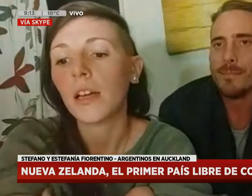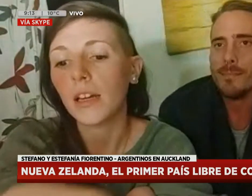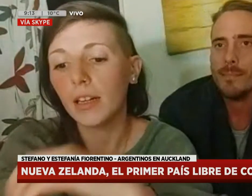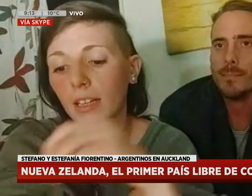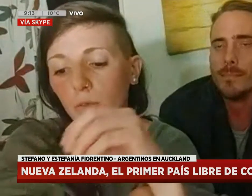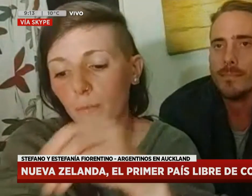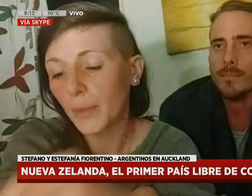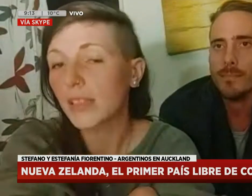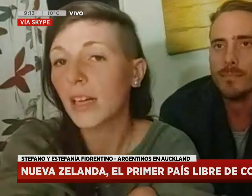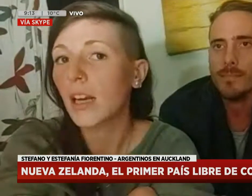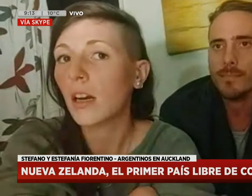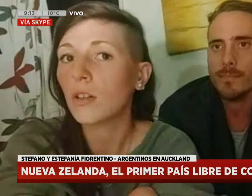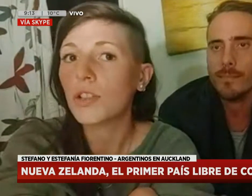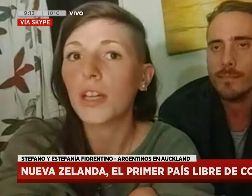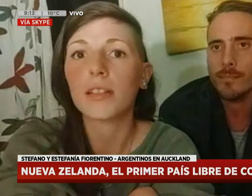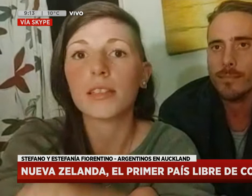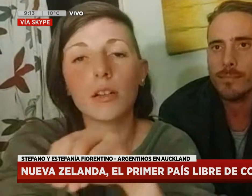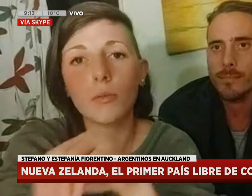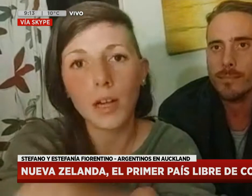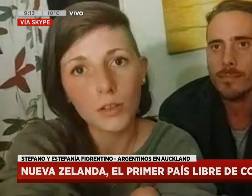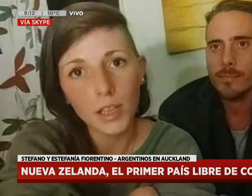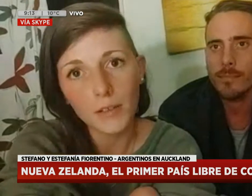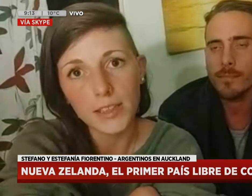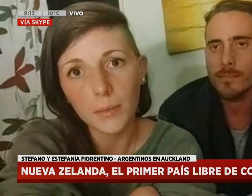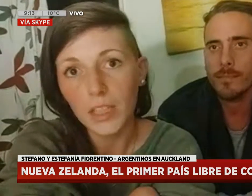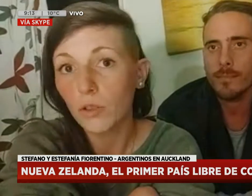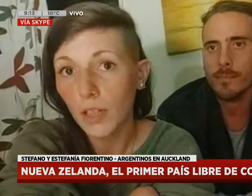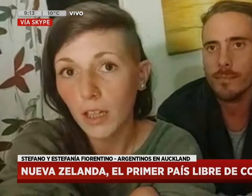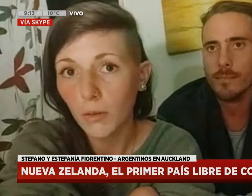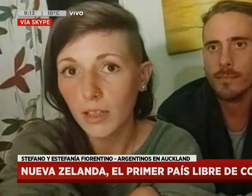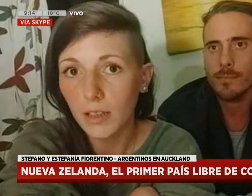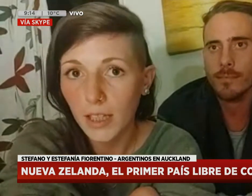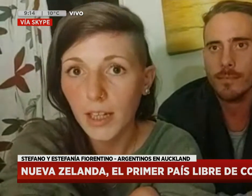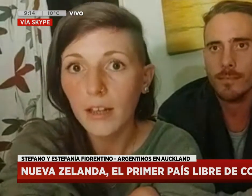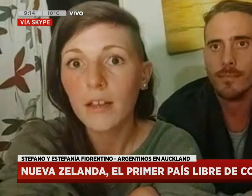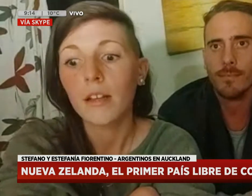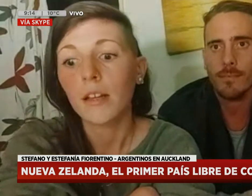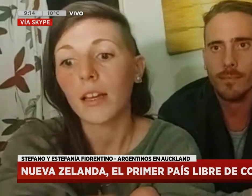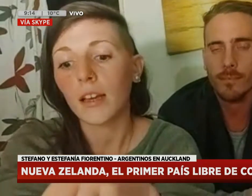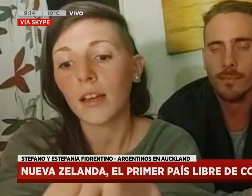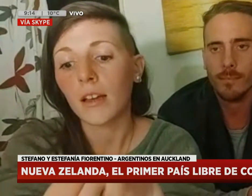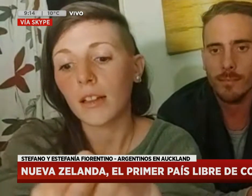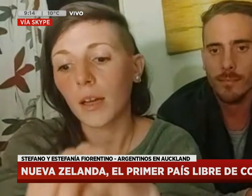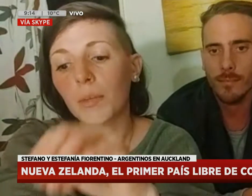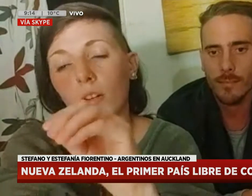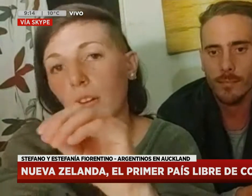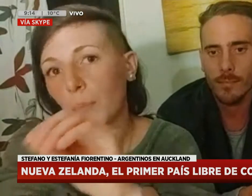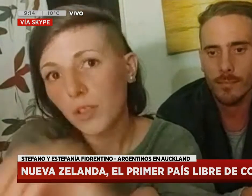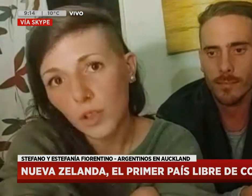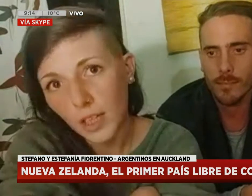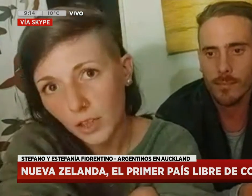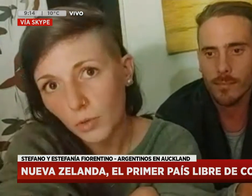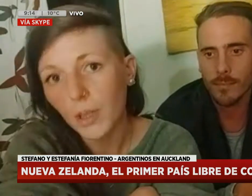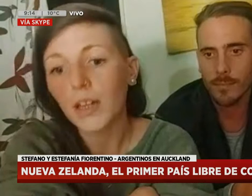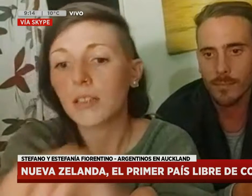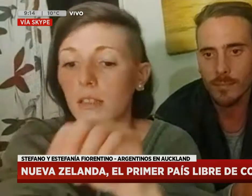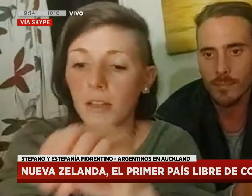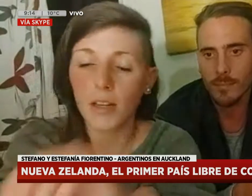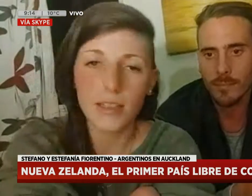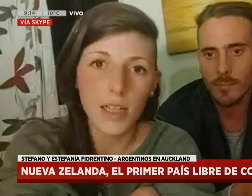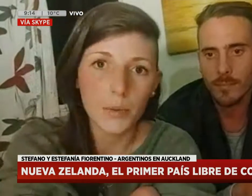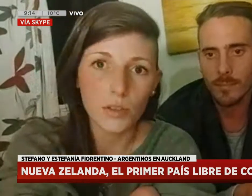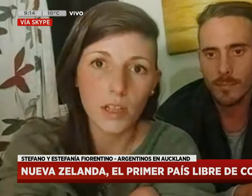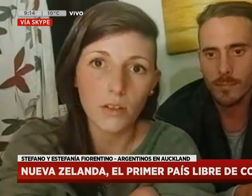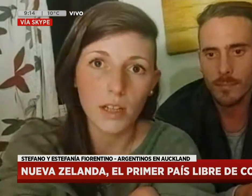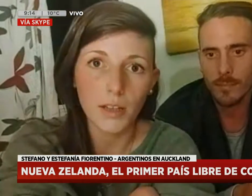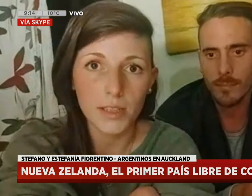lugar en el que pasaras la noche iba a ser el lugar donde ibas a pasar toda la cuarentena, también con las personas que estuvieras